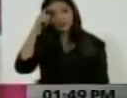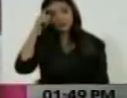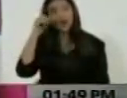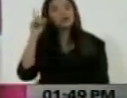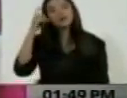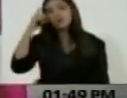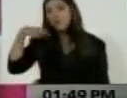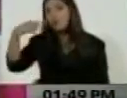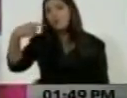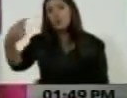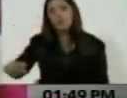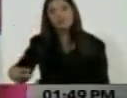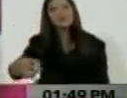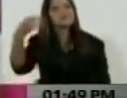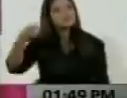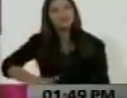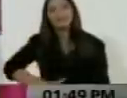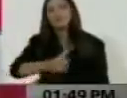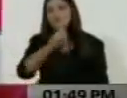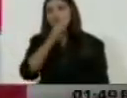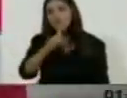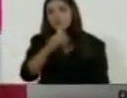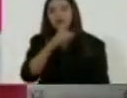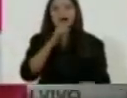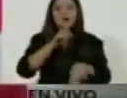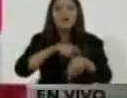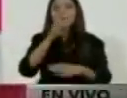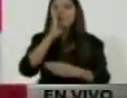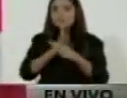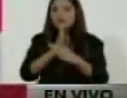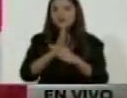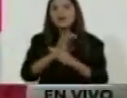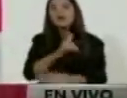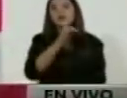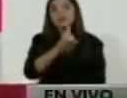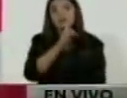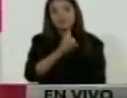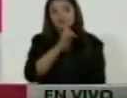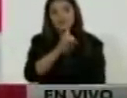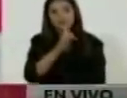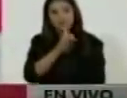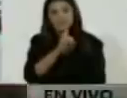los días va a haber un boletín en horas del mediodía, en los noticieros,